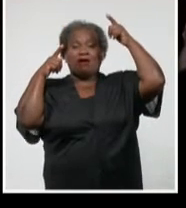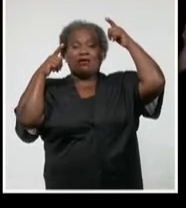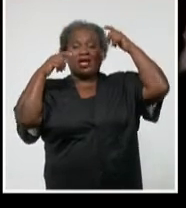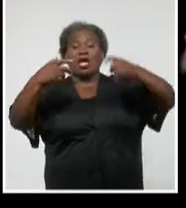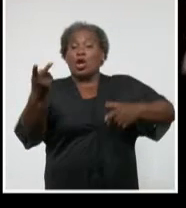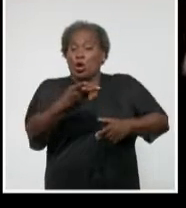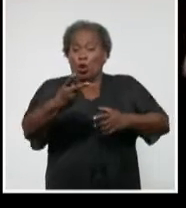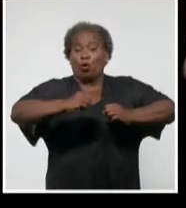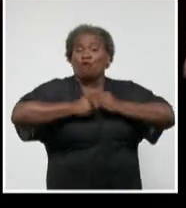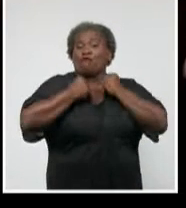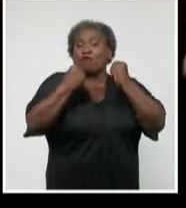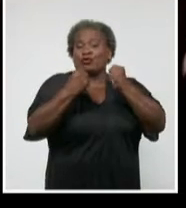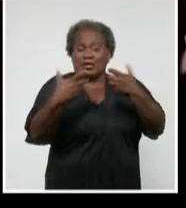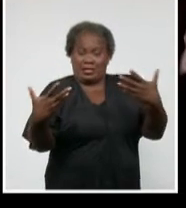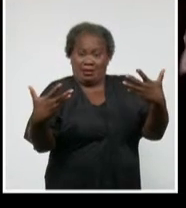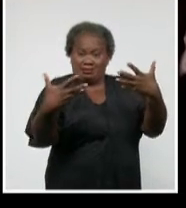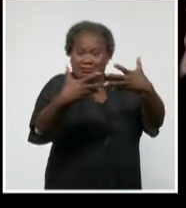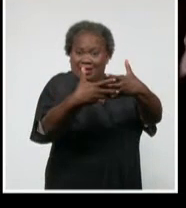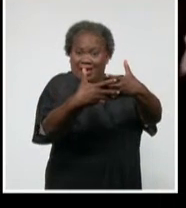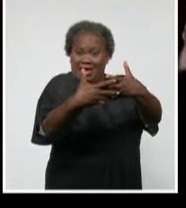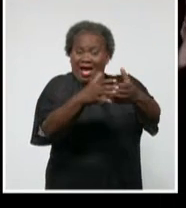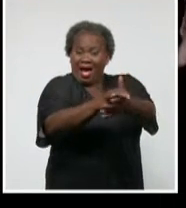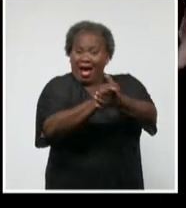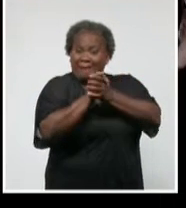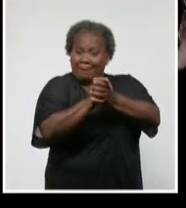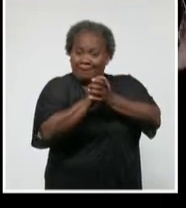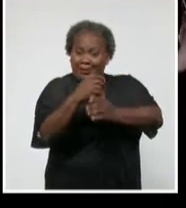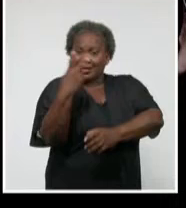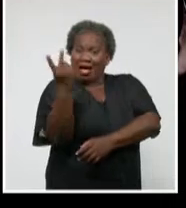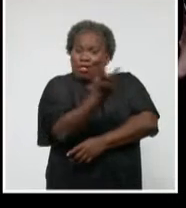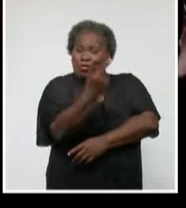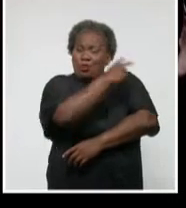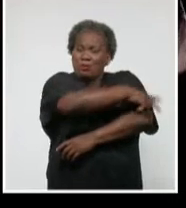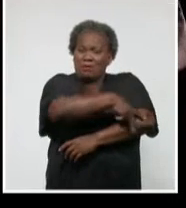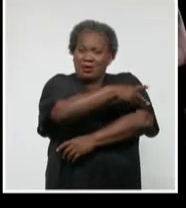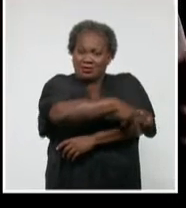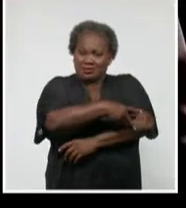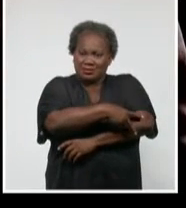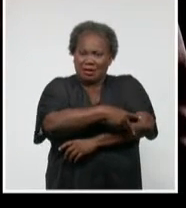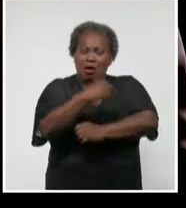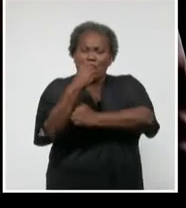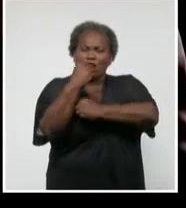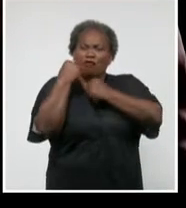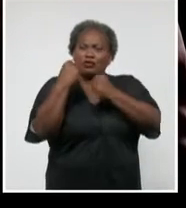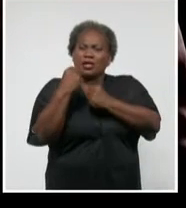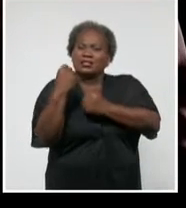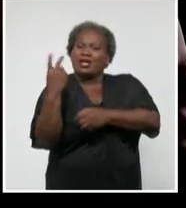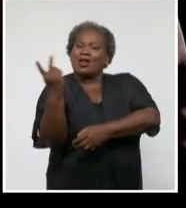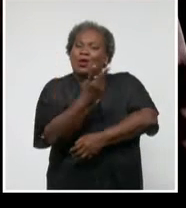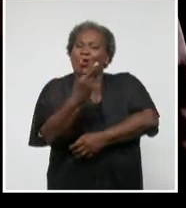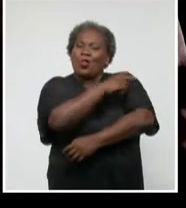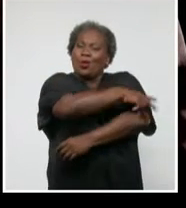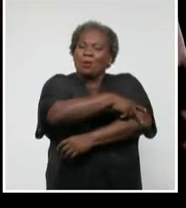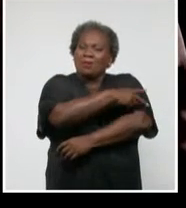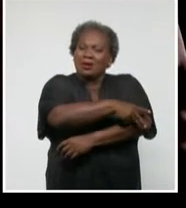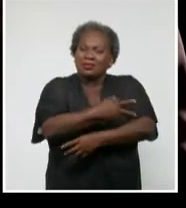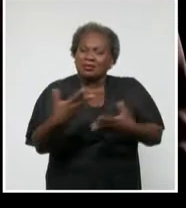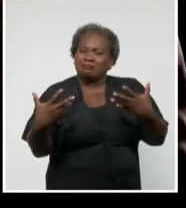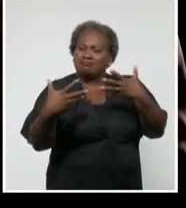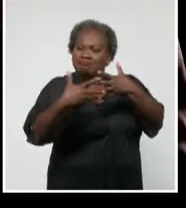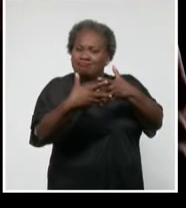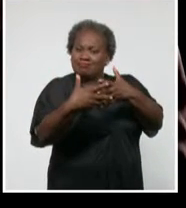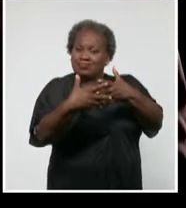fortalecer los lazos de amistad, los lazos de cooperación entre los dos pueblos, entre las dos naciones, desde que Hugo